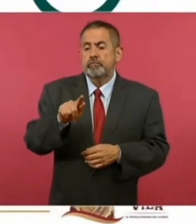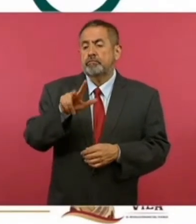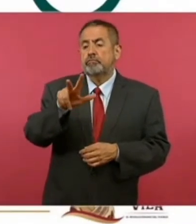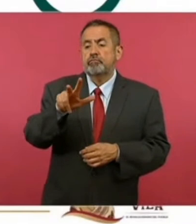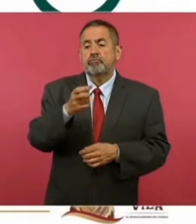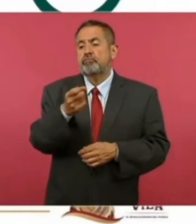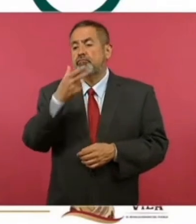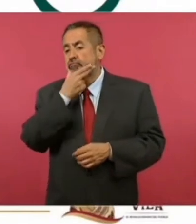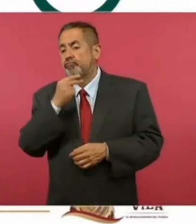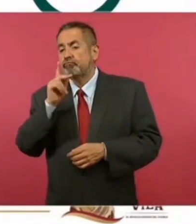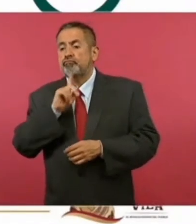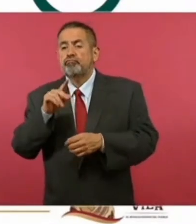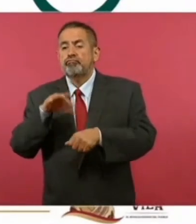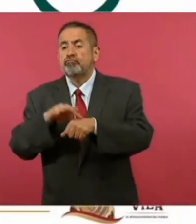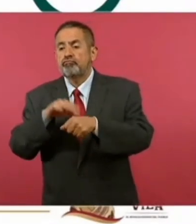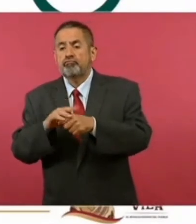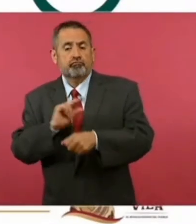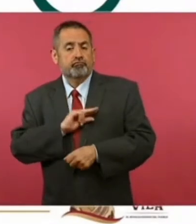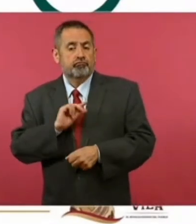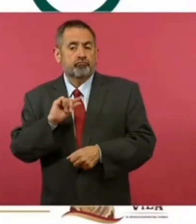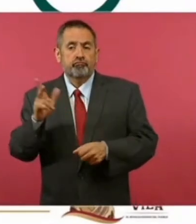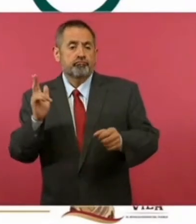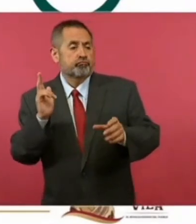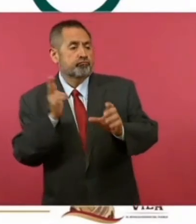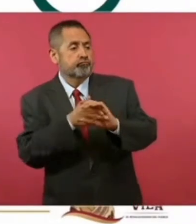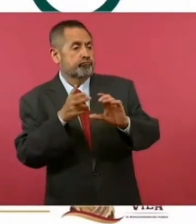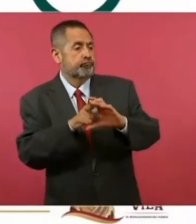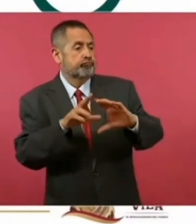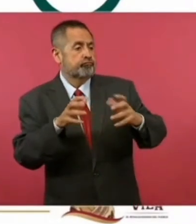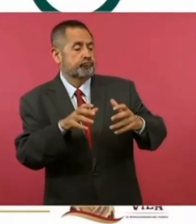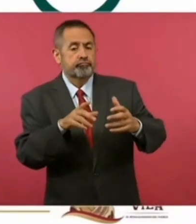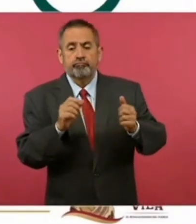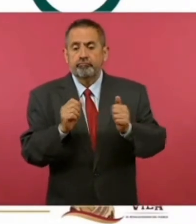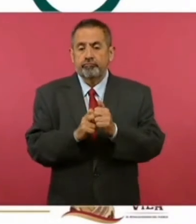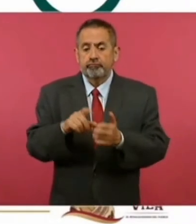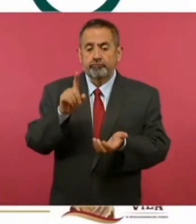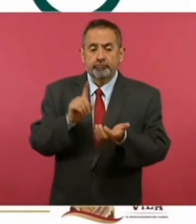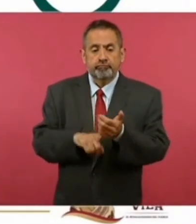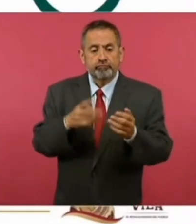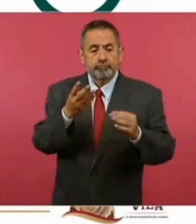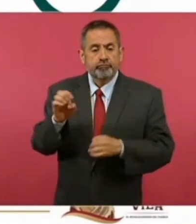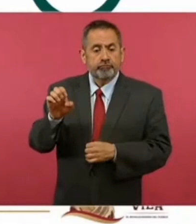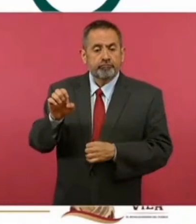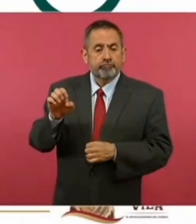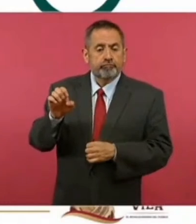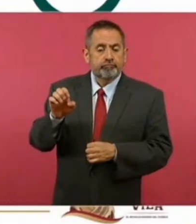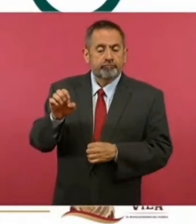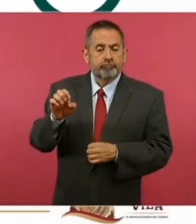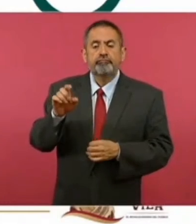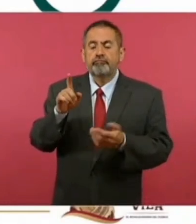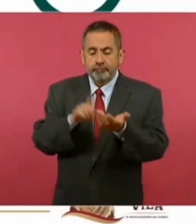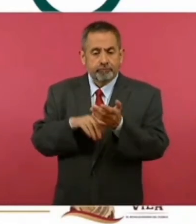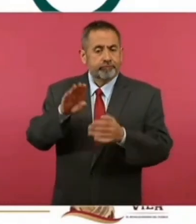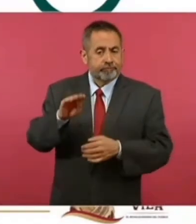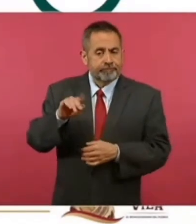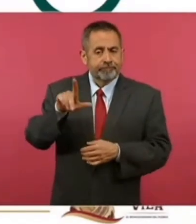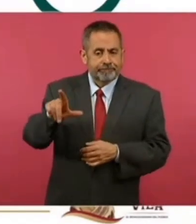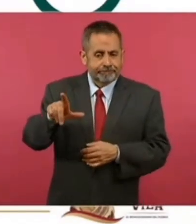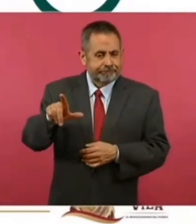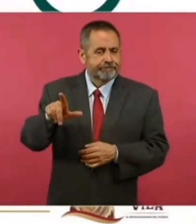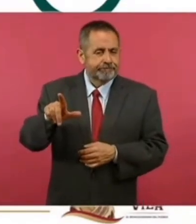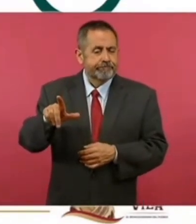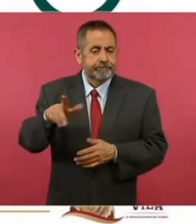médicas y médicos especialistas además ha invertido un total de mil novecientos mil noventa y siete Perdón